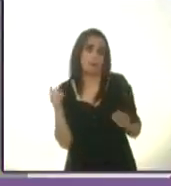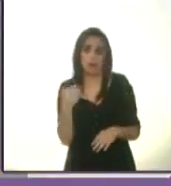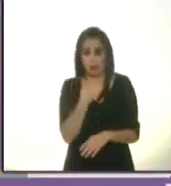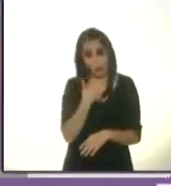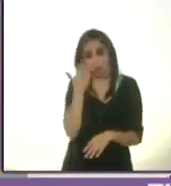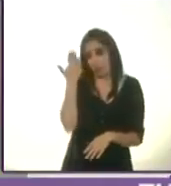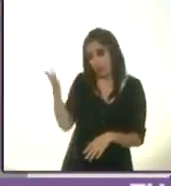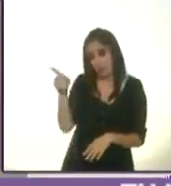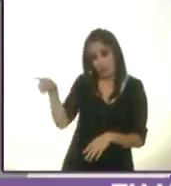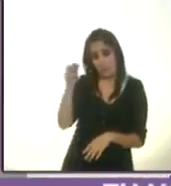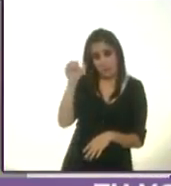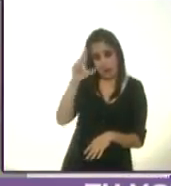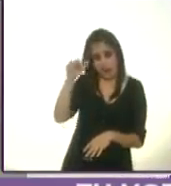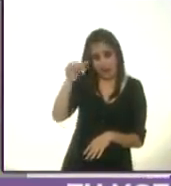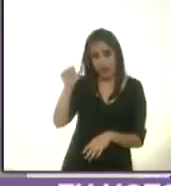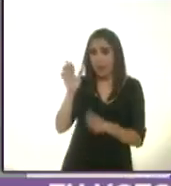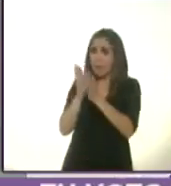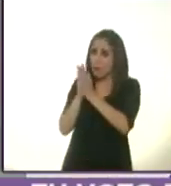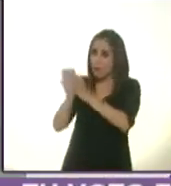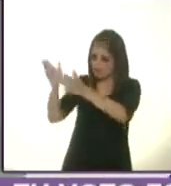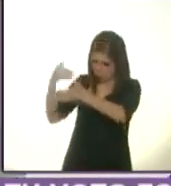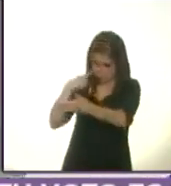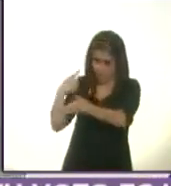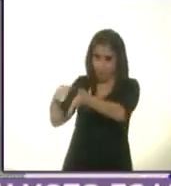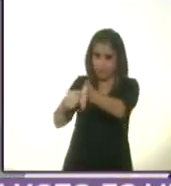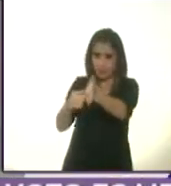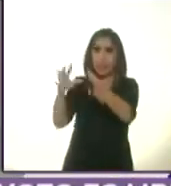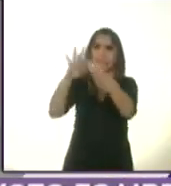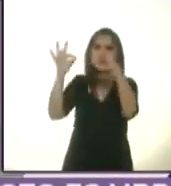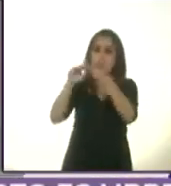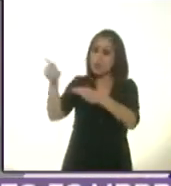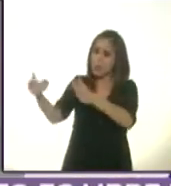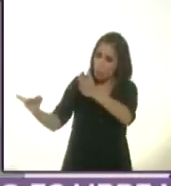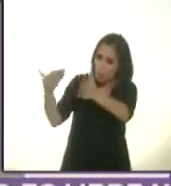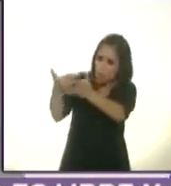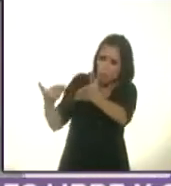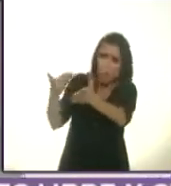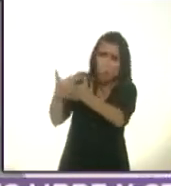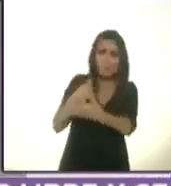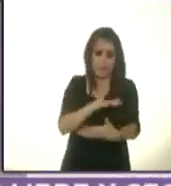mariana es baja tus apuntes explícanos tus propuestas